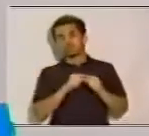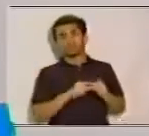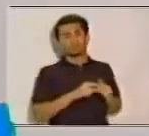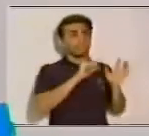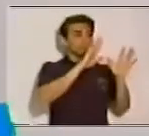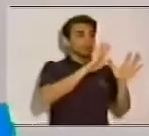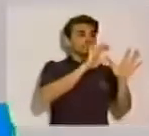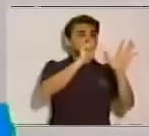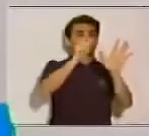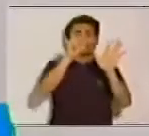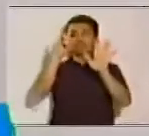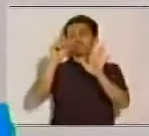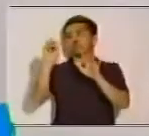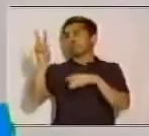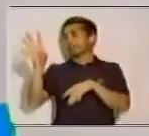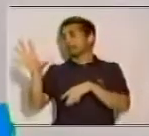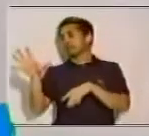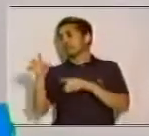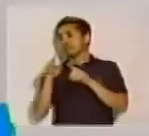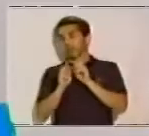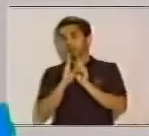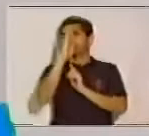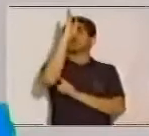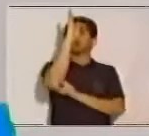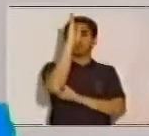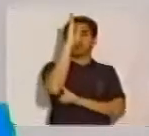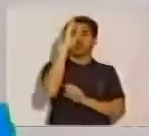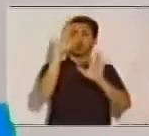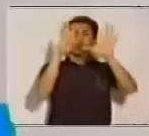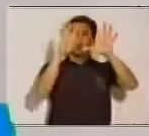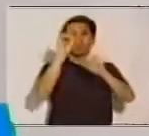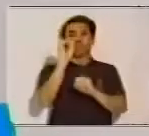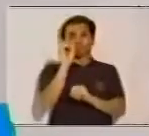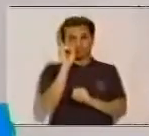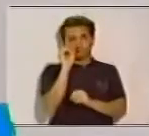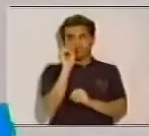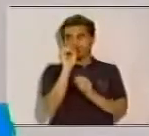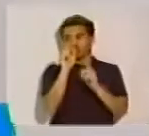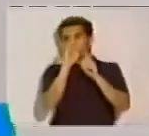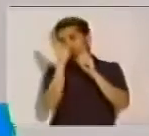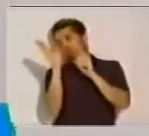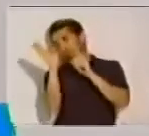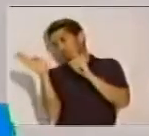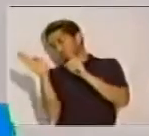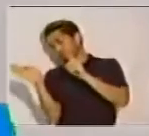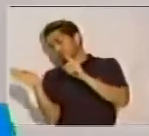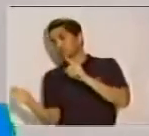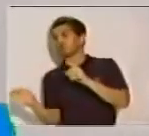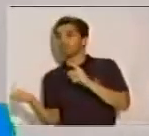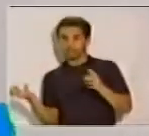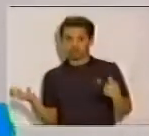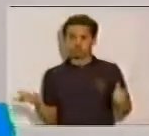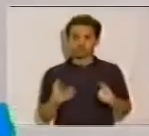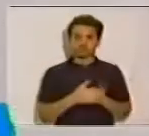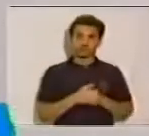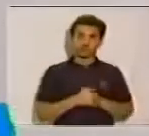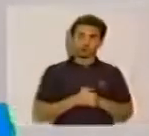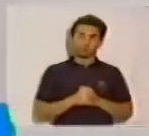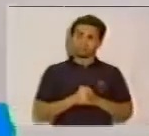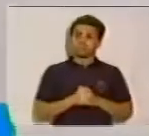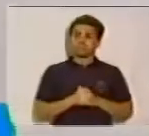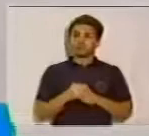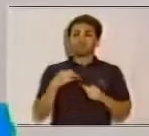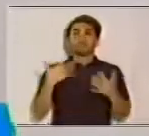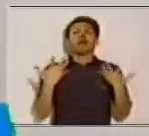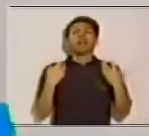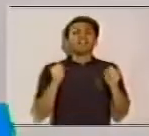20, 25, si es aquí, 90 grados, un ángulo recto. Si sigo para acá, otros 90, ¿verdad? ¿Qué vamos a hacer